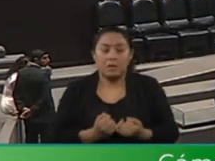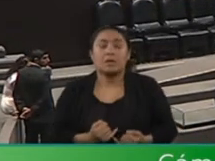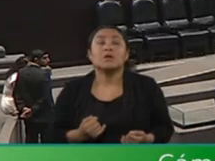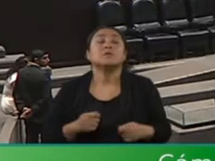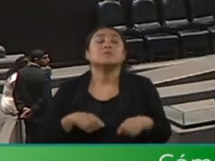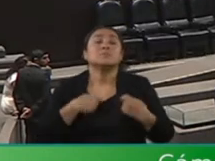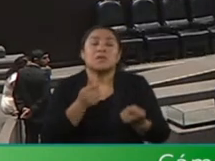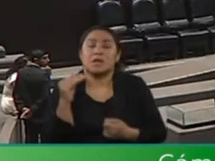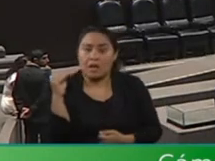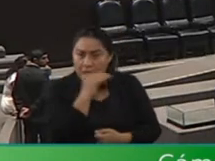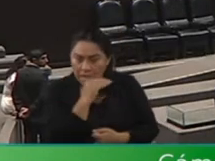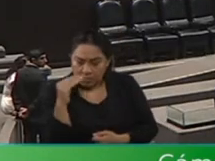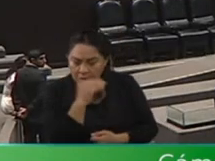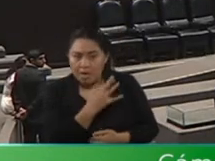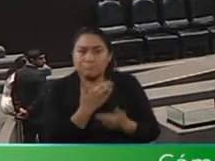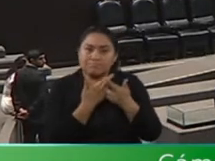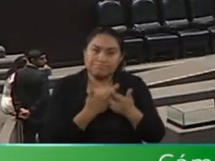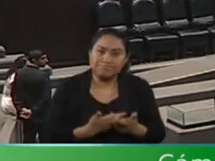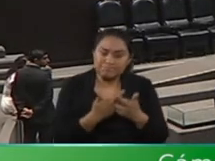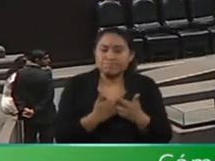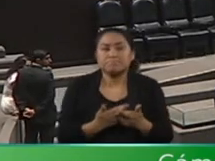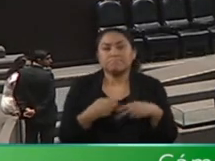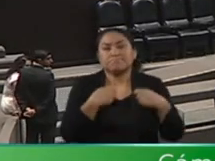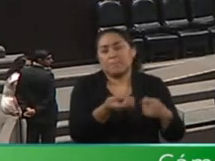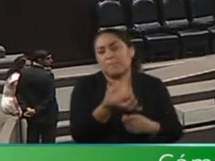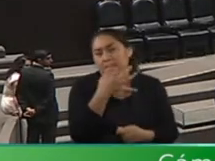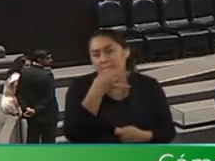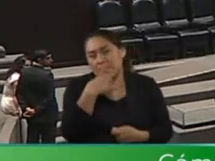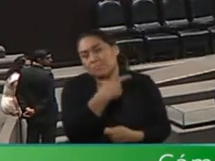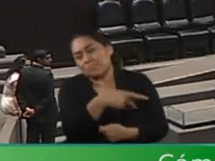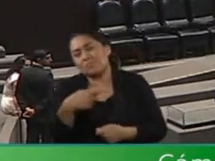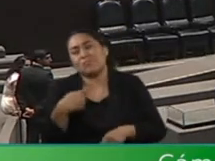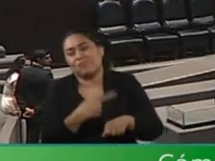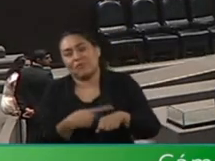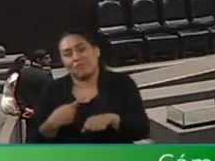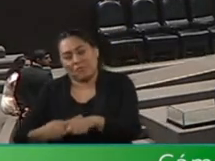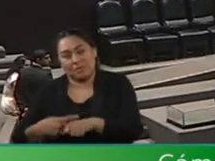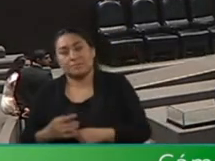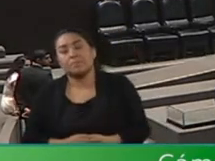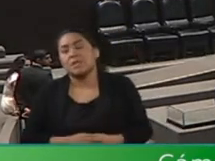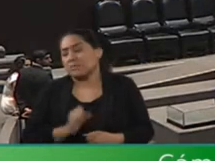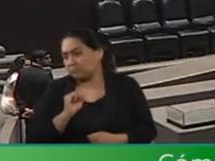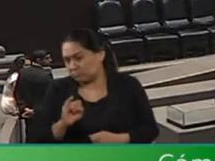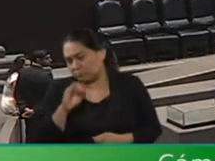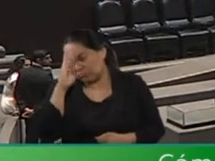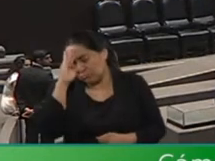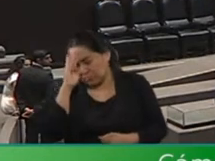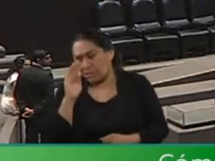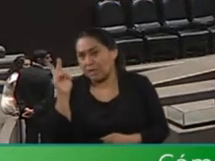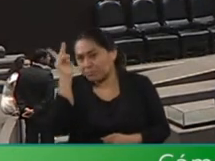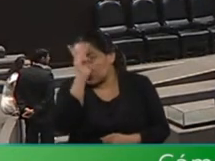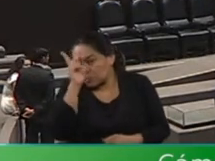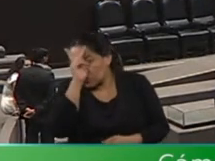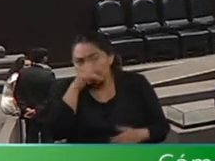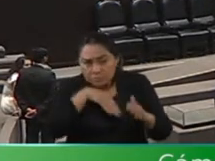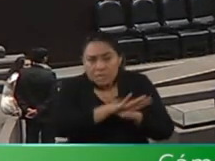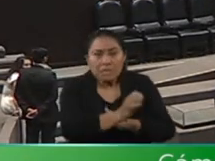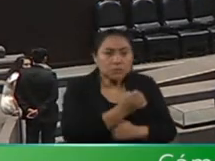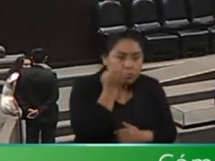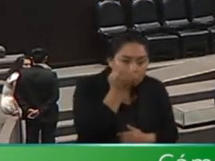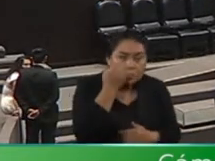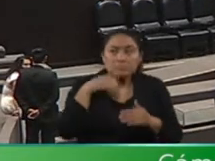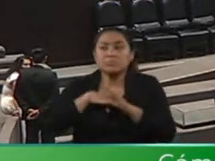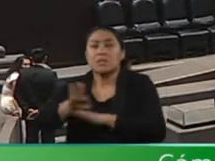gratuito y suficiente a los medicamentos para estos padecimientos apostamos a psicólogos en las escuelas y centros de